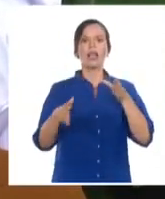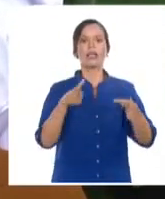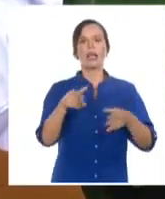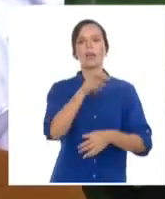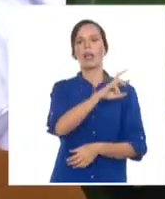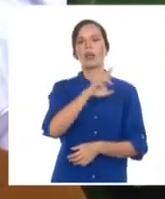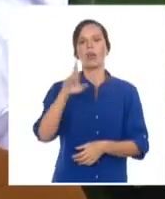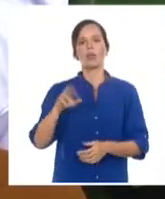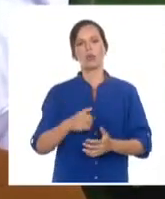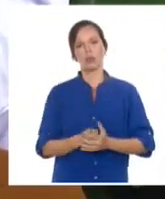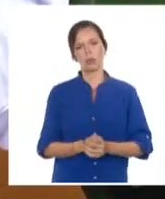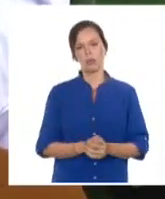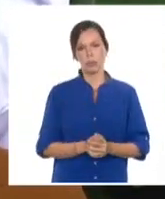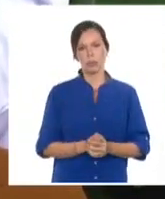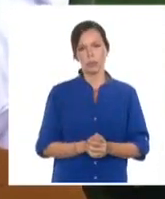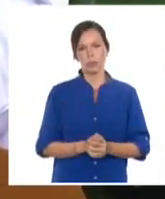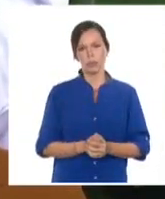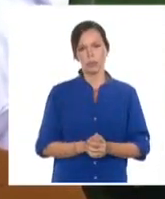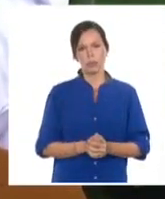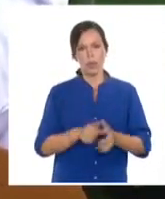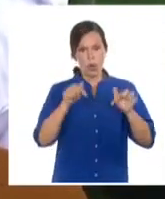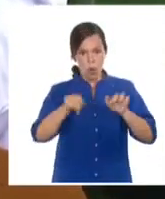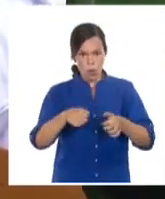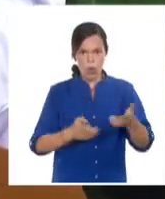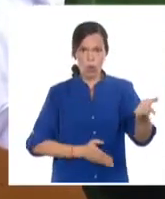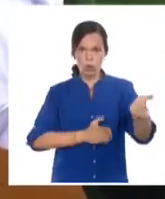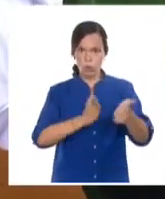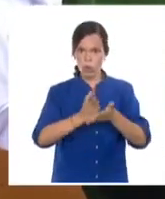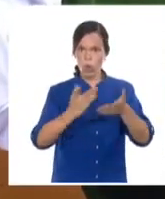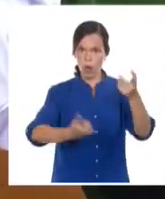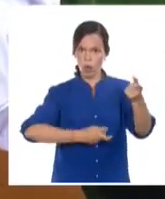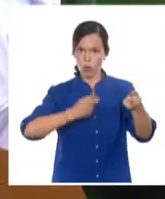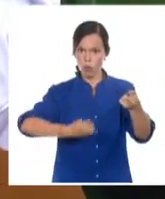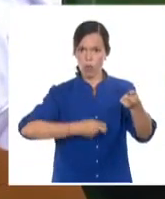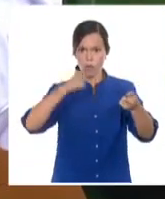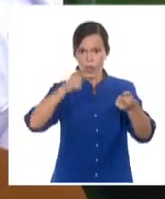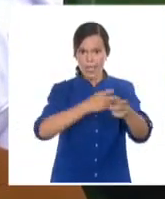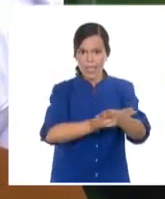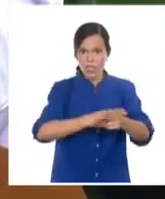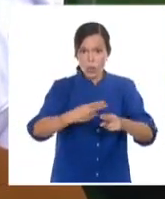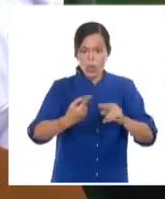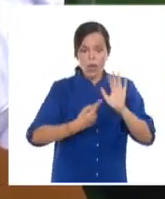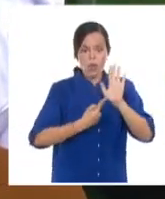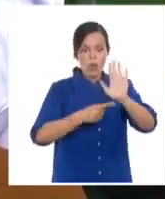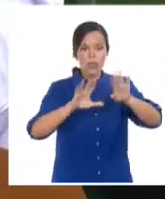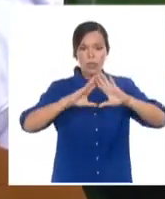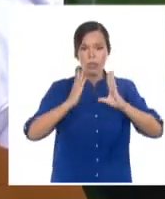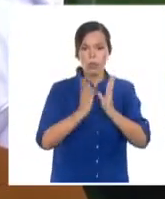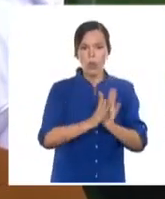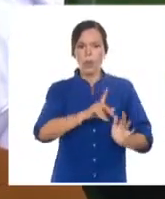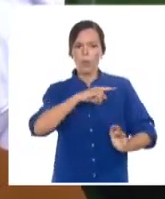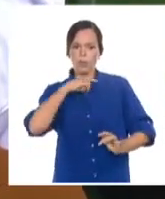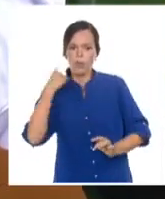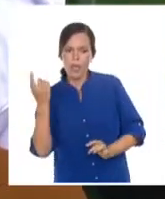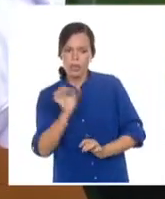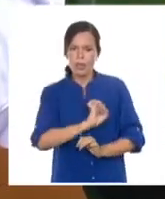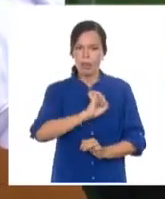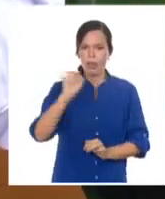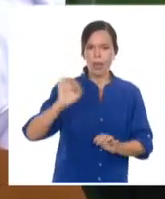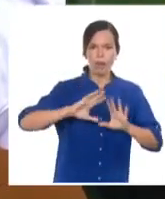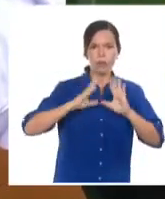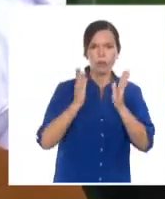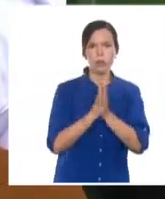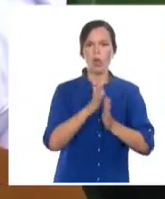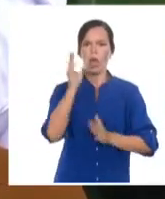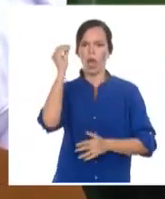que no ha cesado y agregó ahí están las claves de todas nuestras derrotas y fracasos que los hubo y muy dolorosos